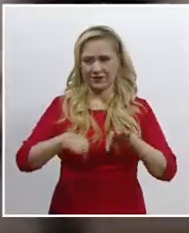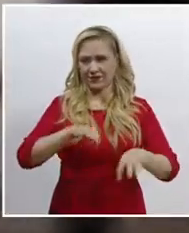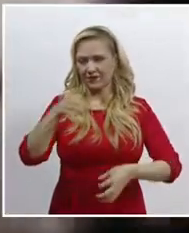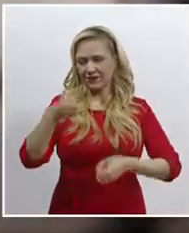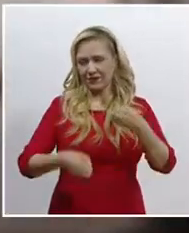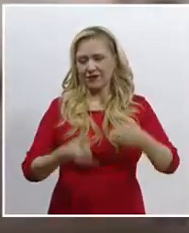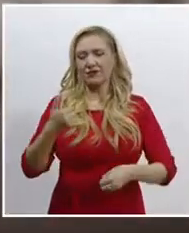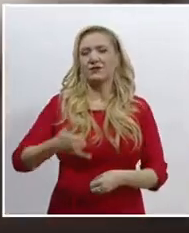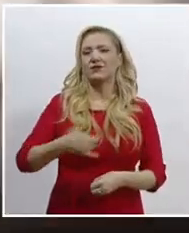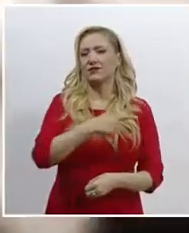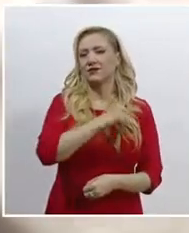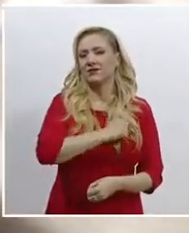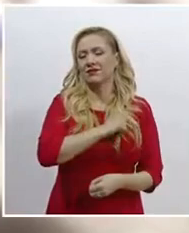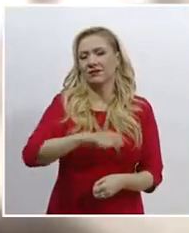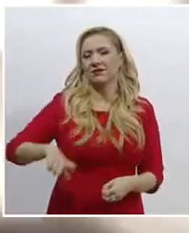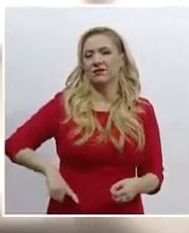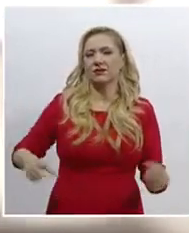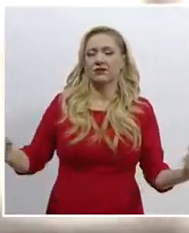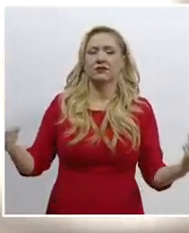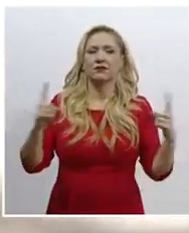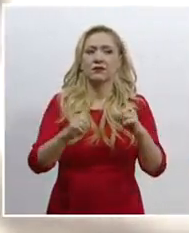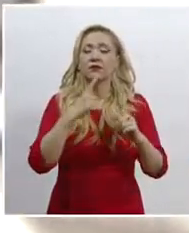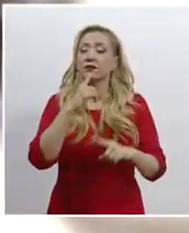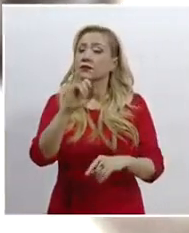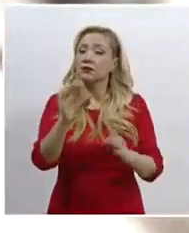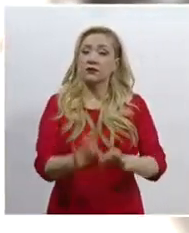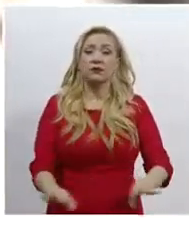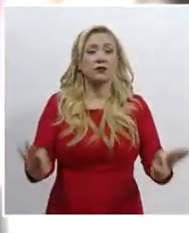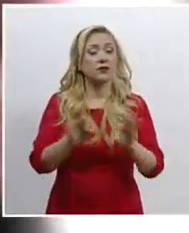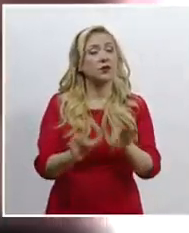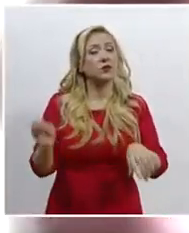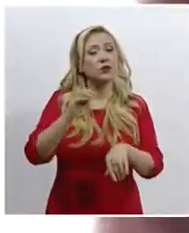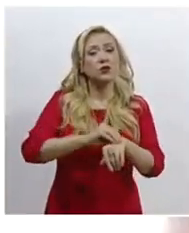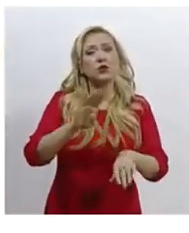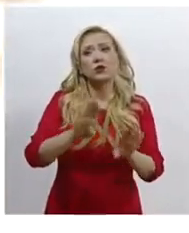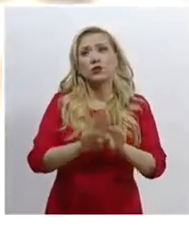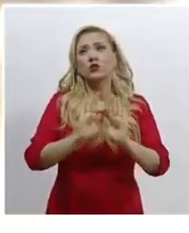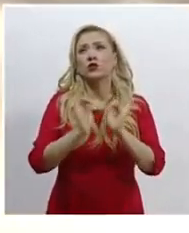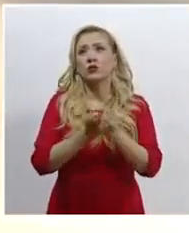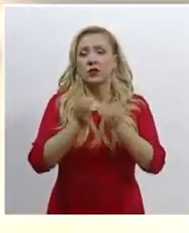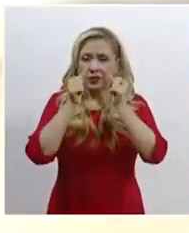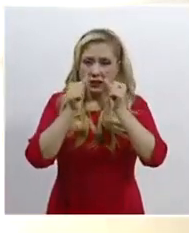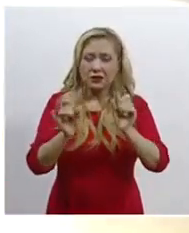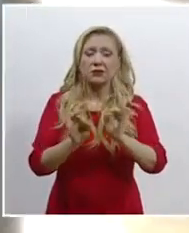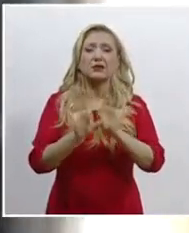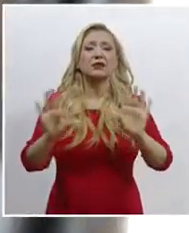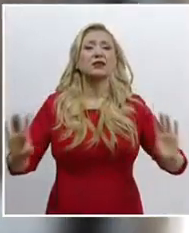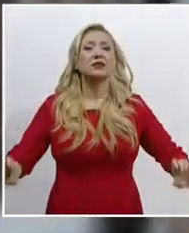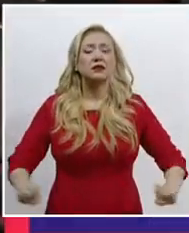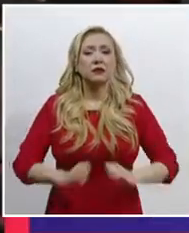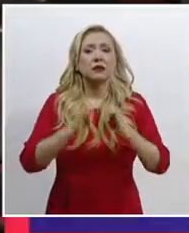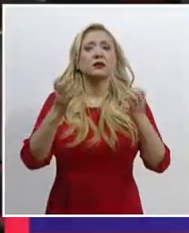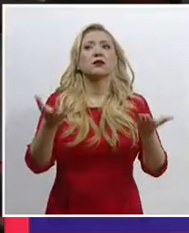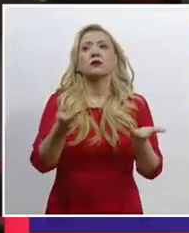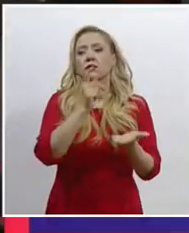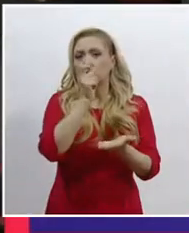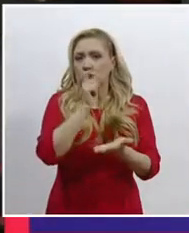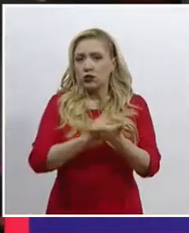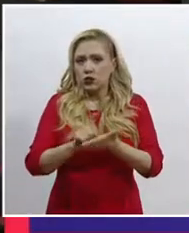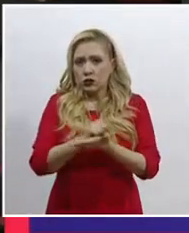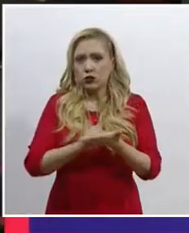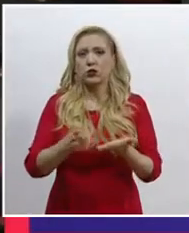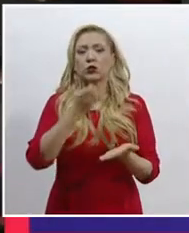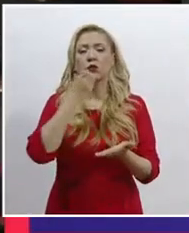el Gobierno de Canadá, resaltaron la importancia de implementar estrategias para atender situaciones como consumo de sustancias,